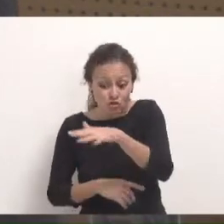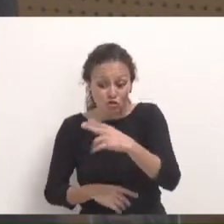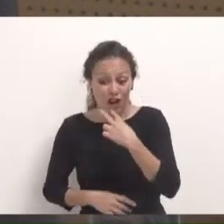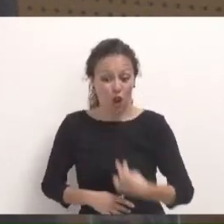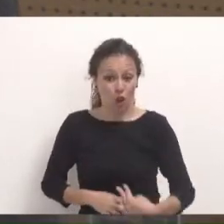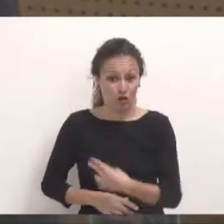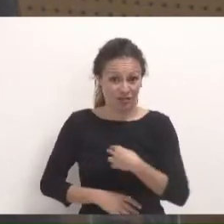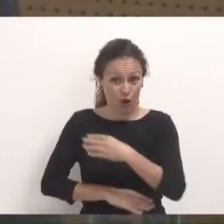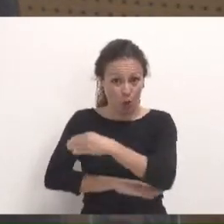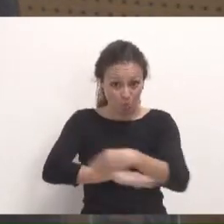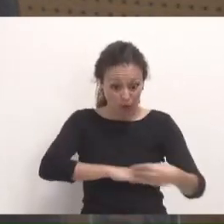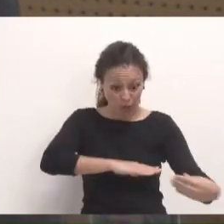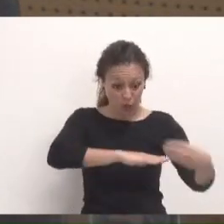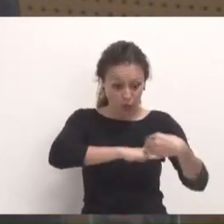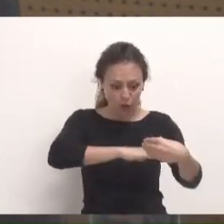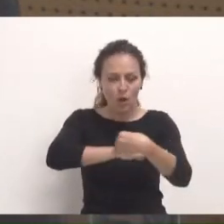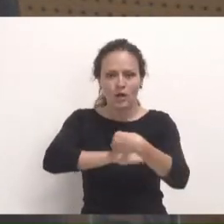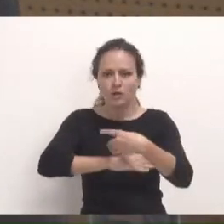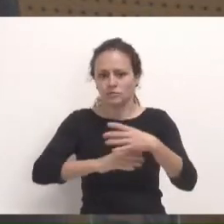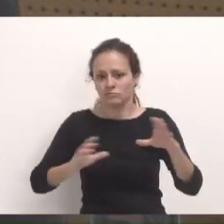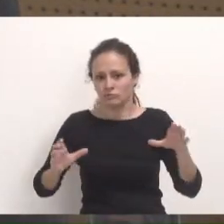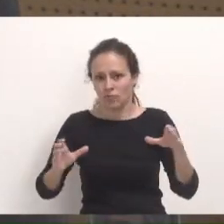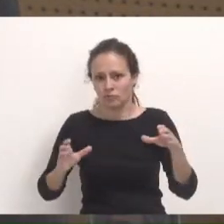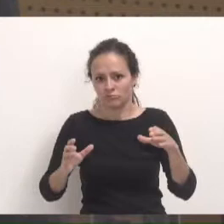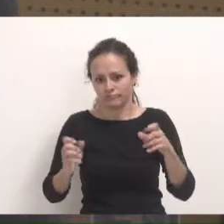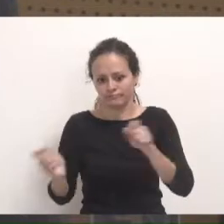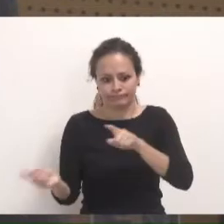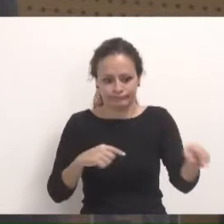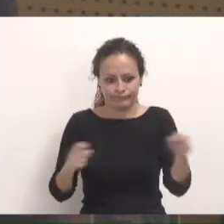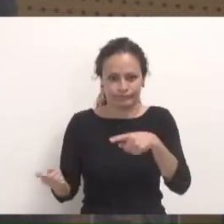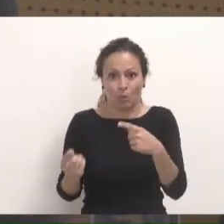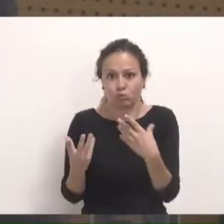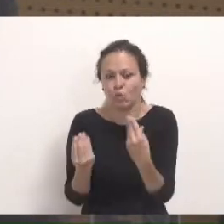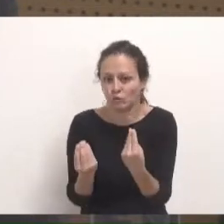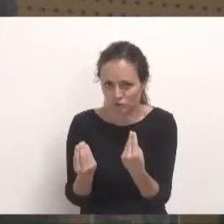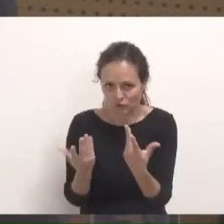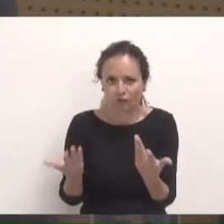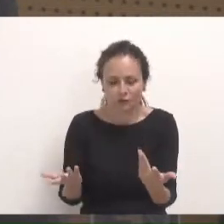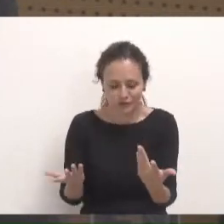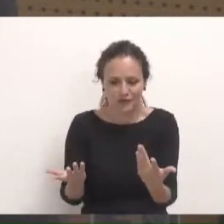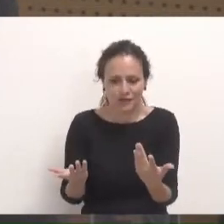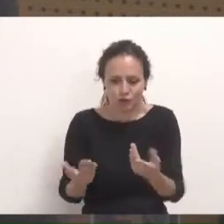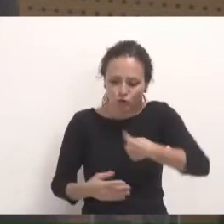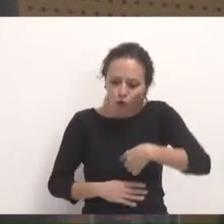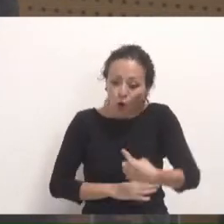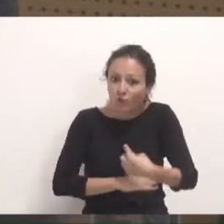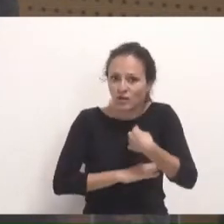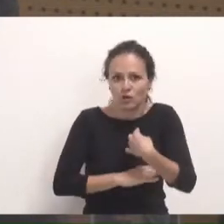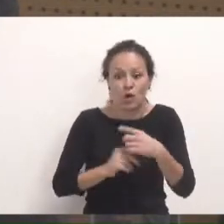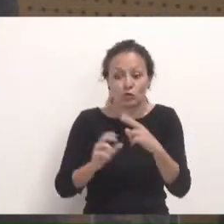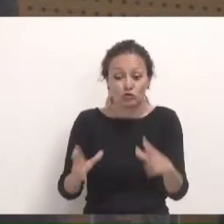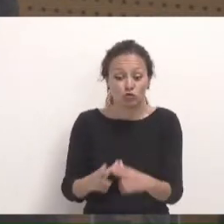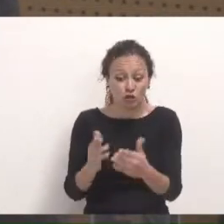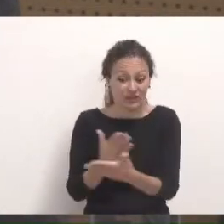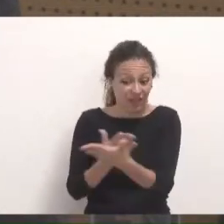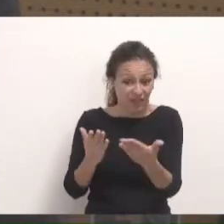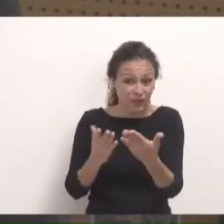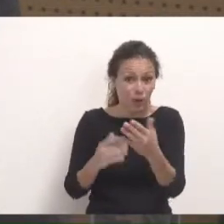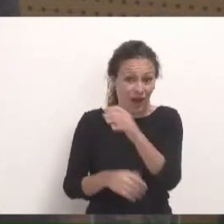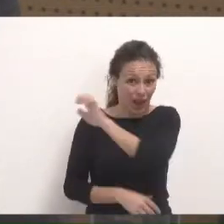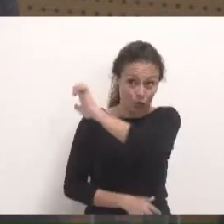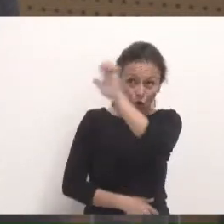cristianos. Nosotros nos sentimos en la obligación de decir, la sociedad más desigual de la Unión